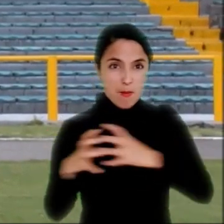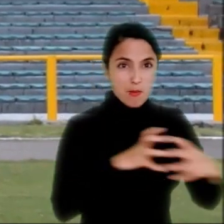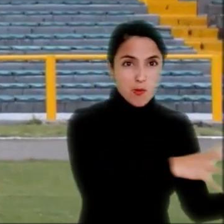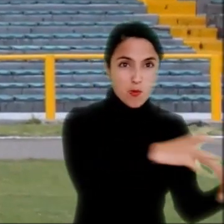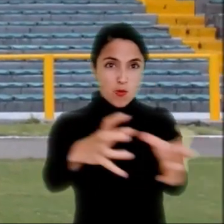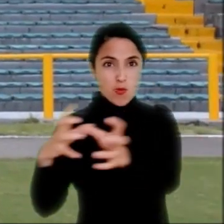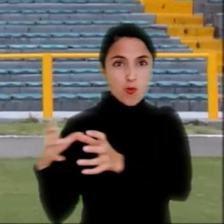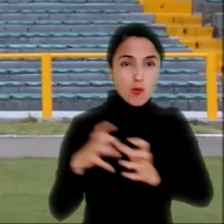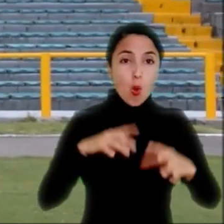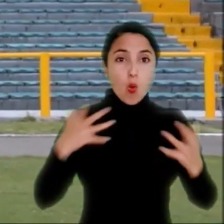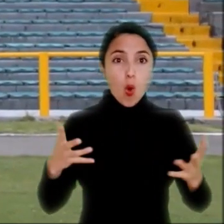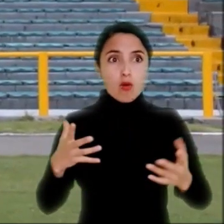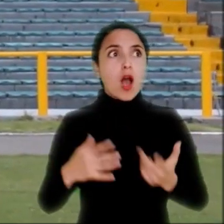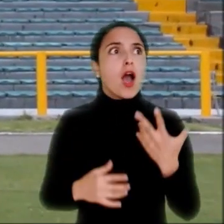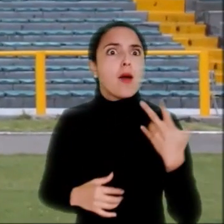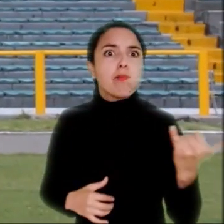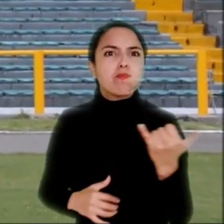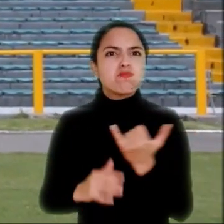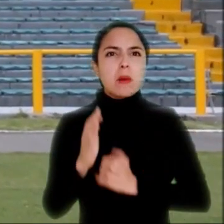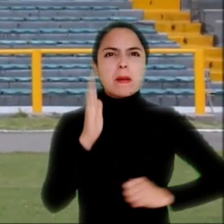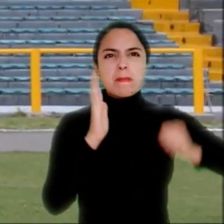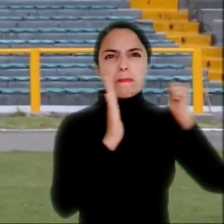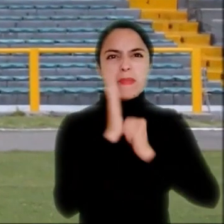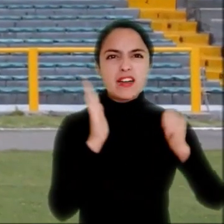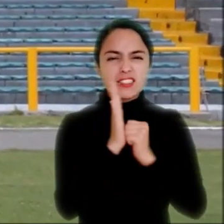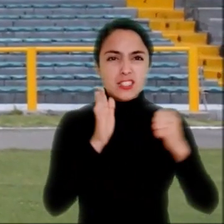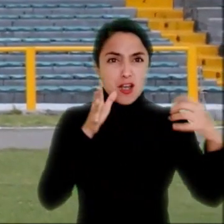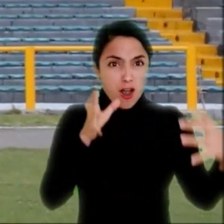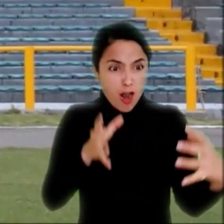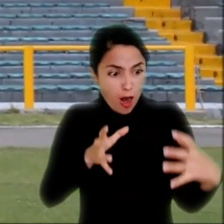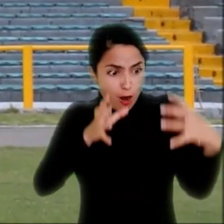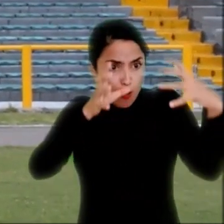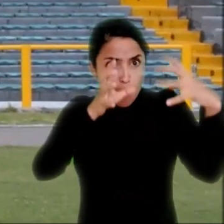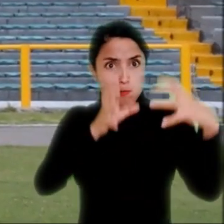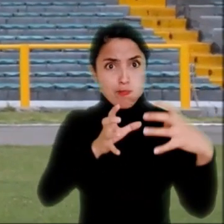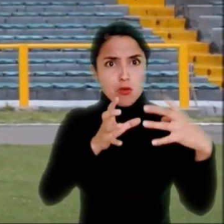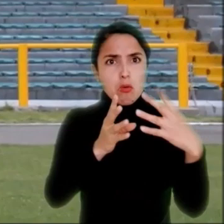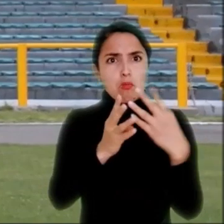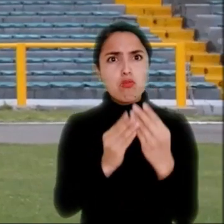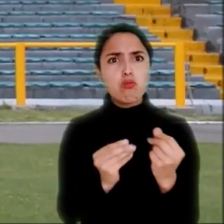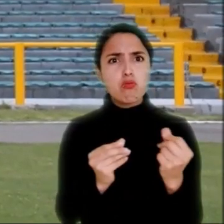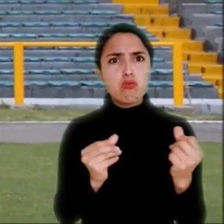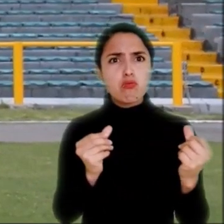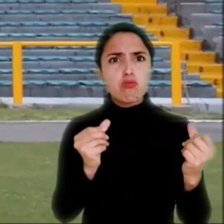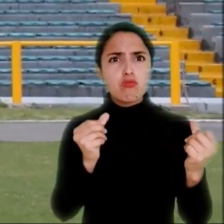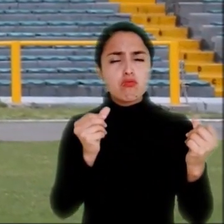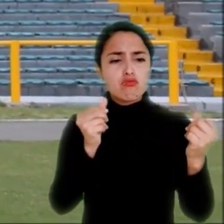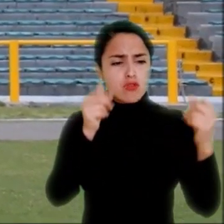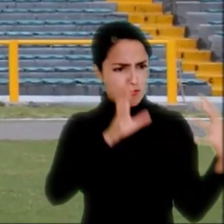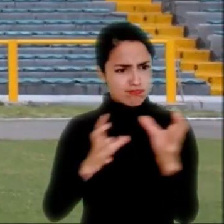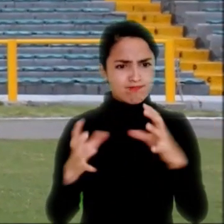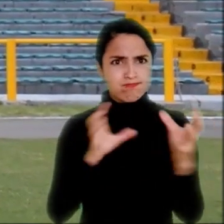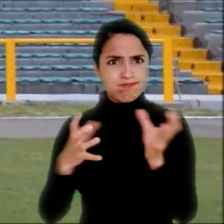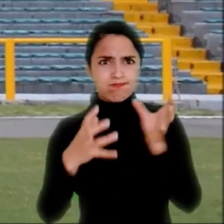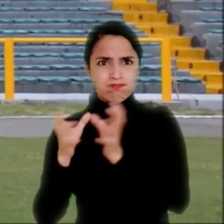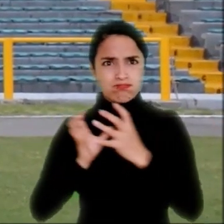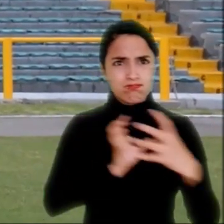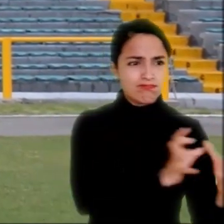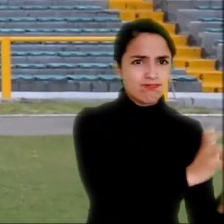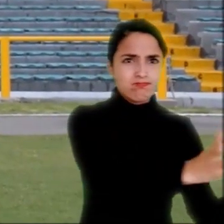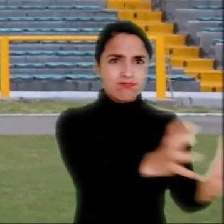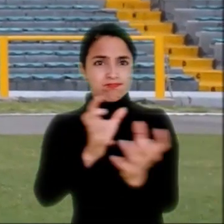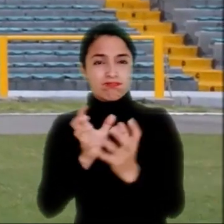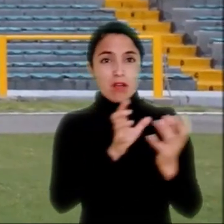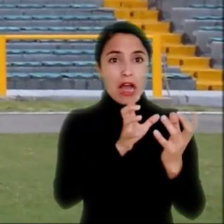círculos concéntricos, la materia, tan redonda y frágil, se adentra en el abismo que hay del